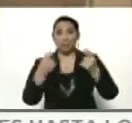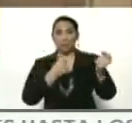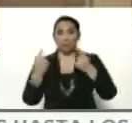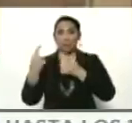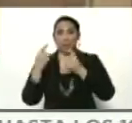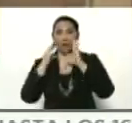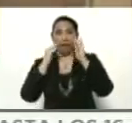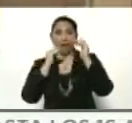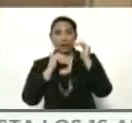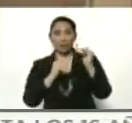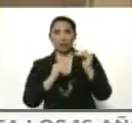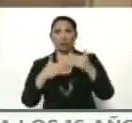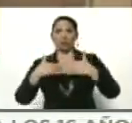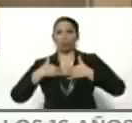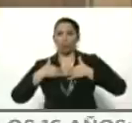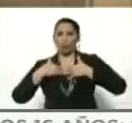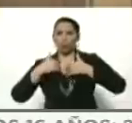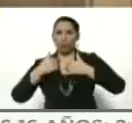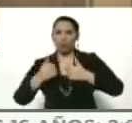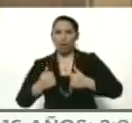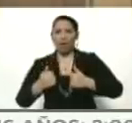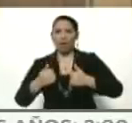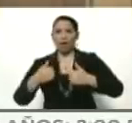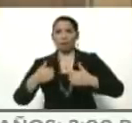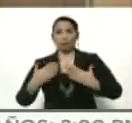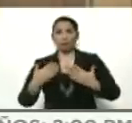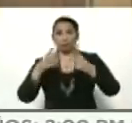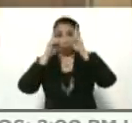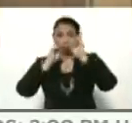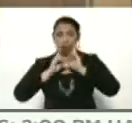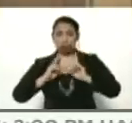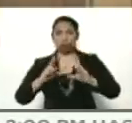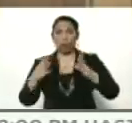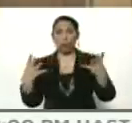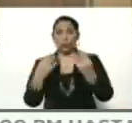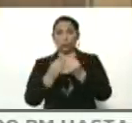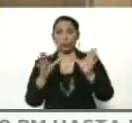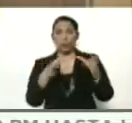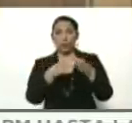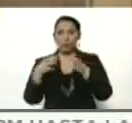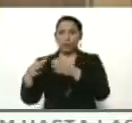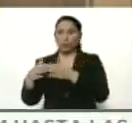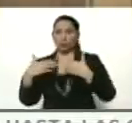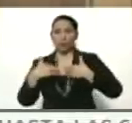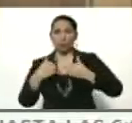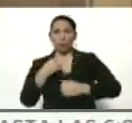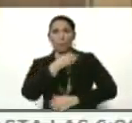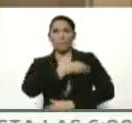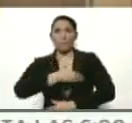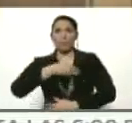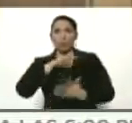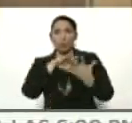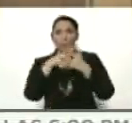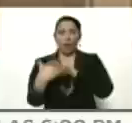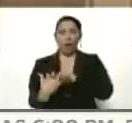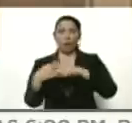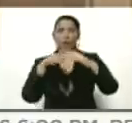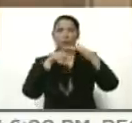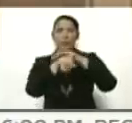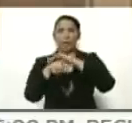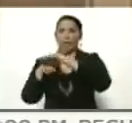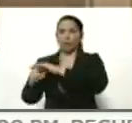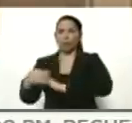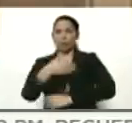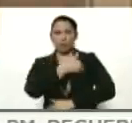de atención, de seguridad, de salud, junto al equipo de salud, la misión Barrio Adentro. Yo quisiera